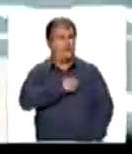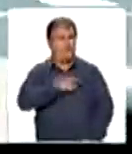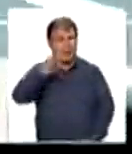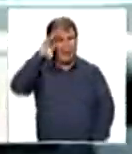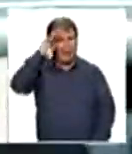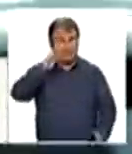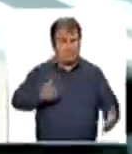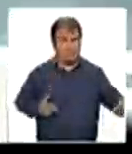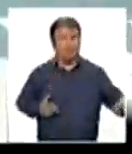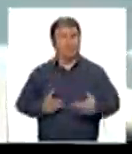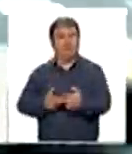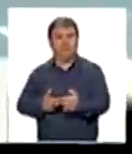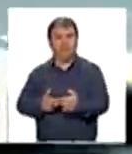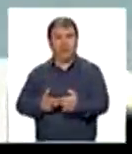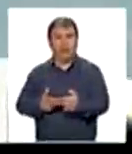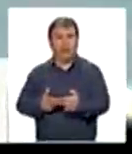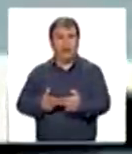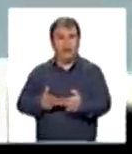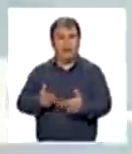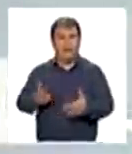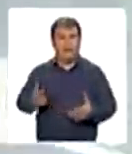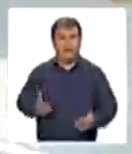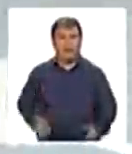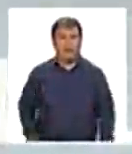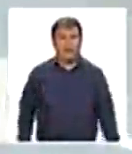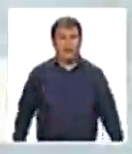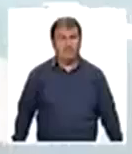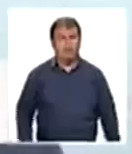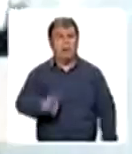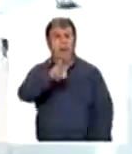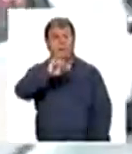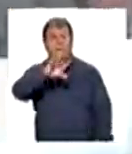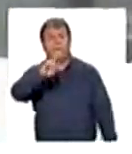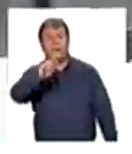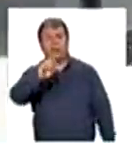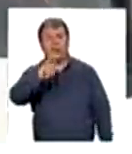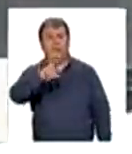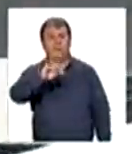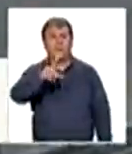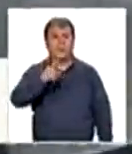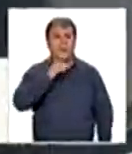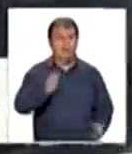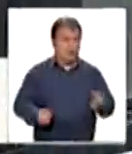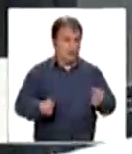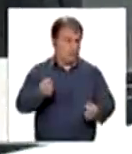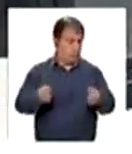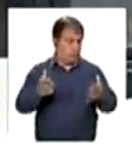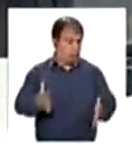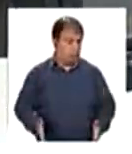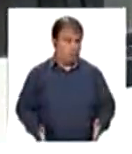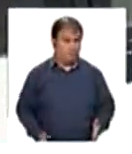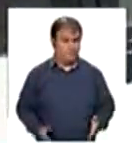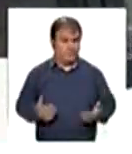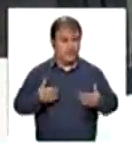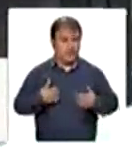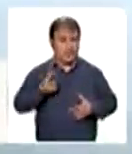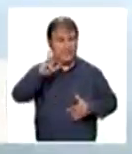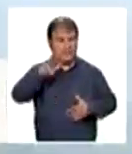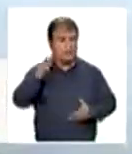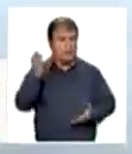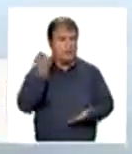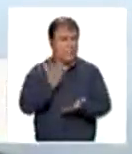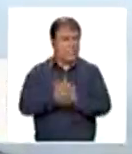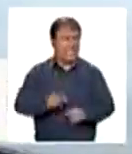policía, lo pararon, ahí está. Víctor Vicente Moscoso Copa es el hombre que conducía. Tiene 3 infracciones